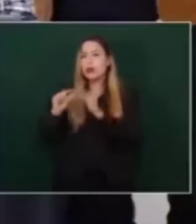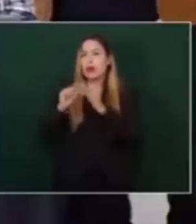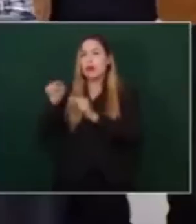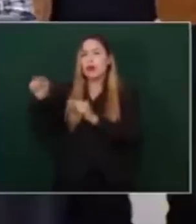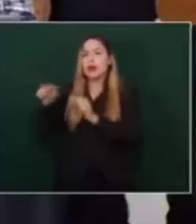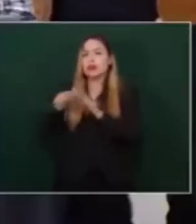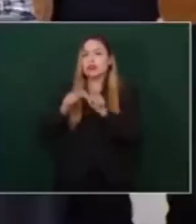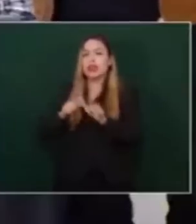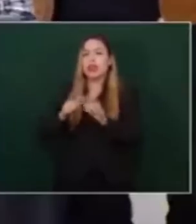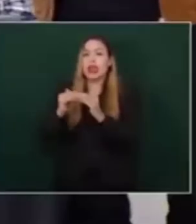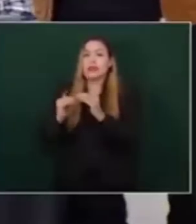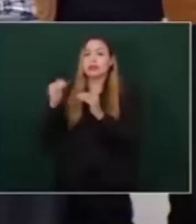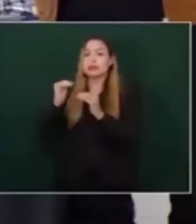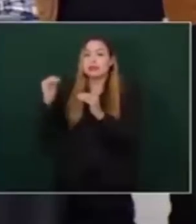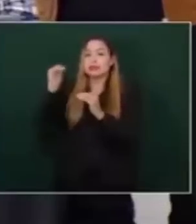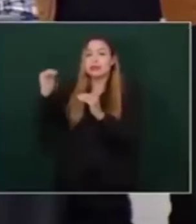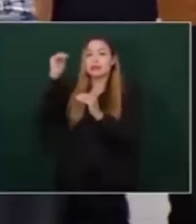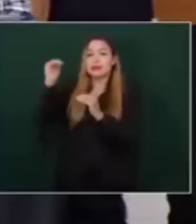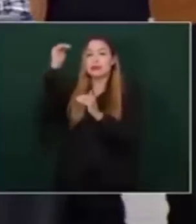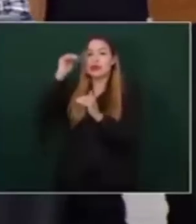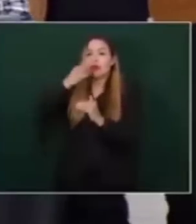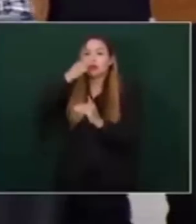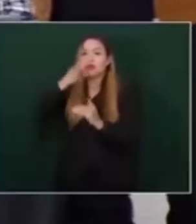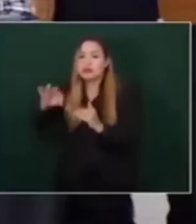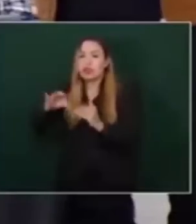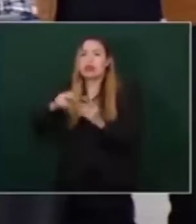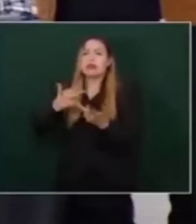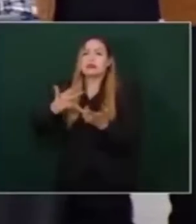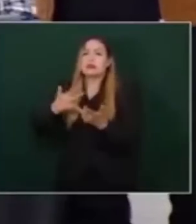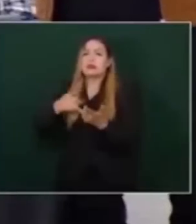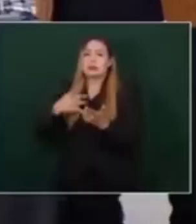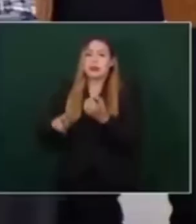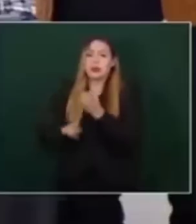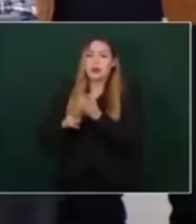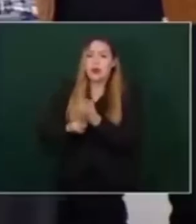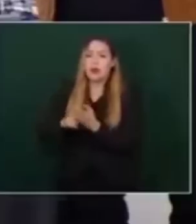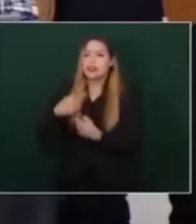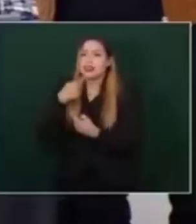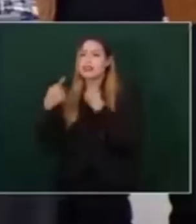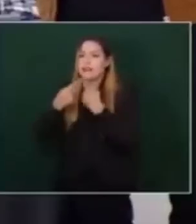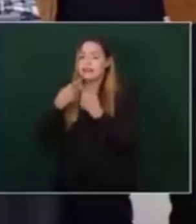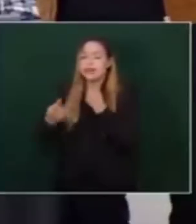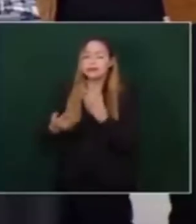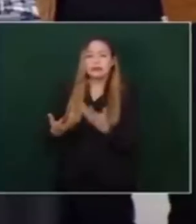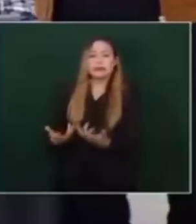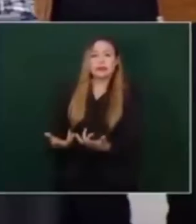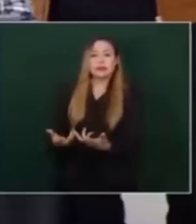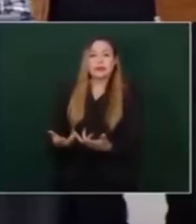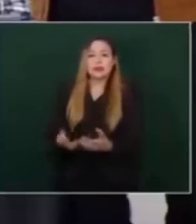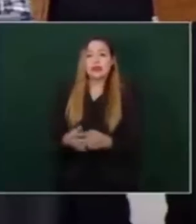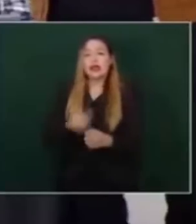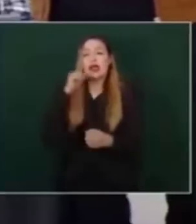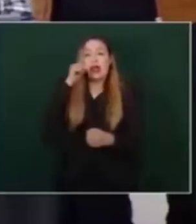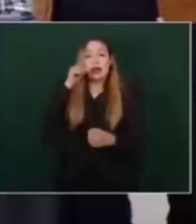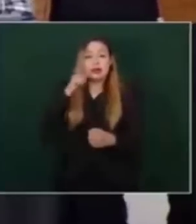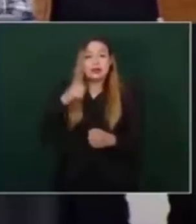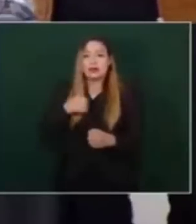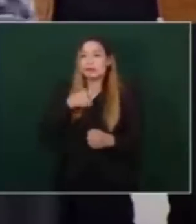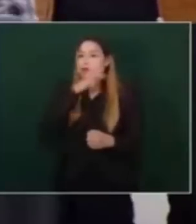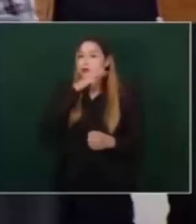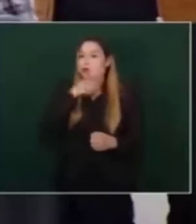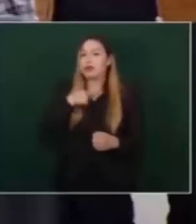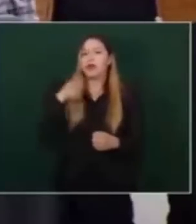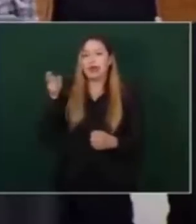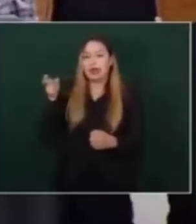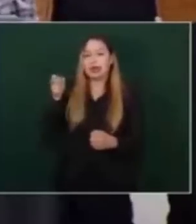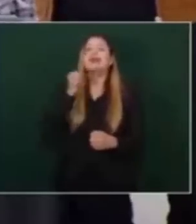sus argumentos. Y hay algo que a mí en lo personal me preocupa mucho, presidente. Ayer, precisamente, Lili Téllez, la senadora, con